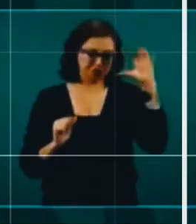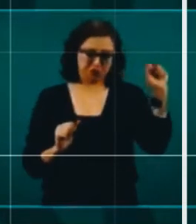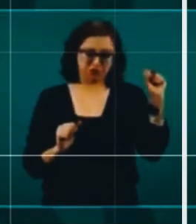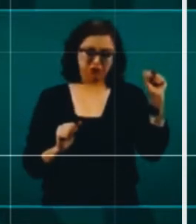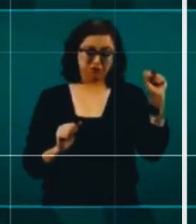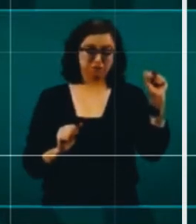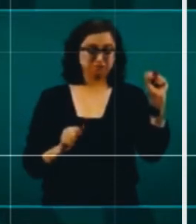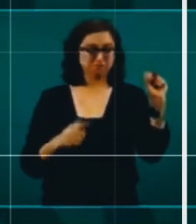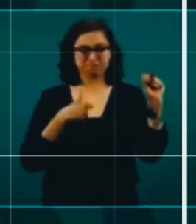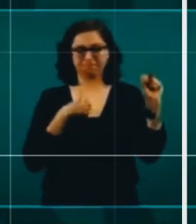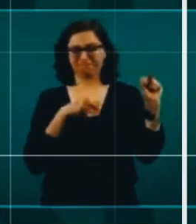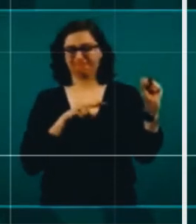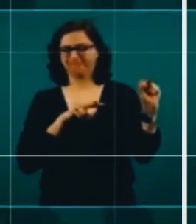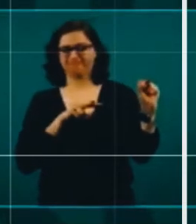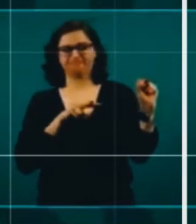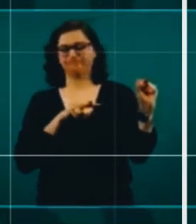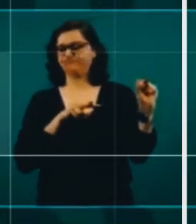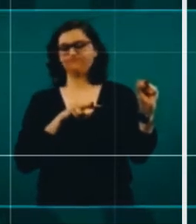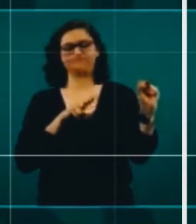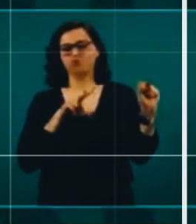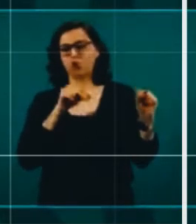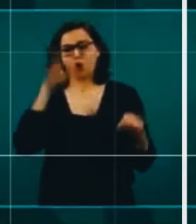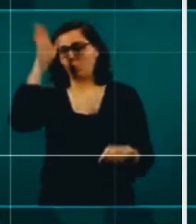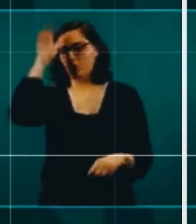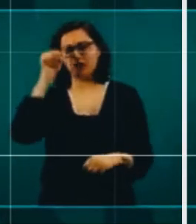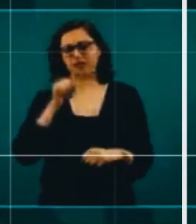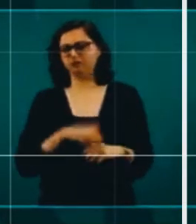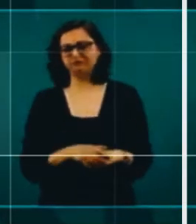Yo no estoy de acuerdo con eso,